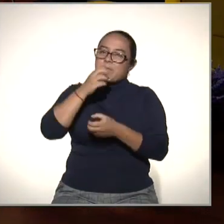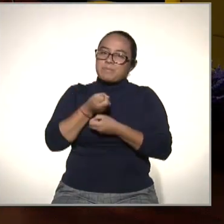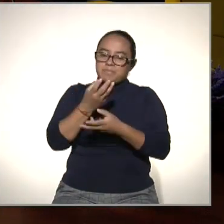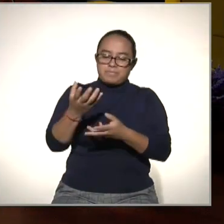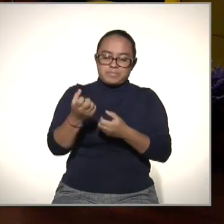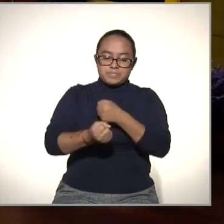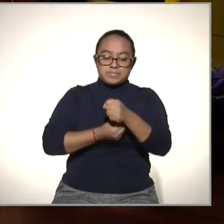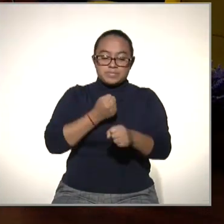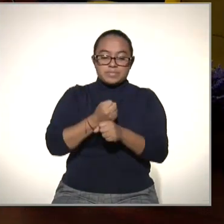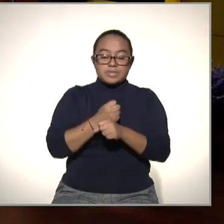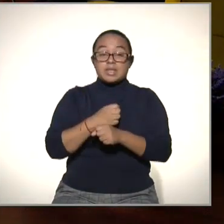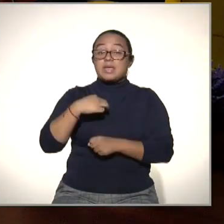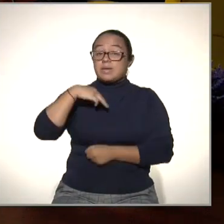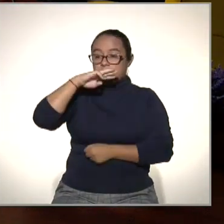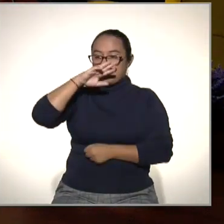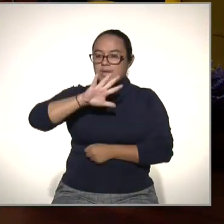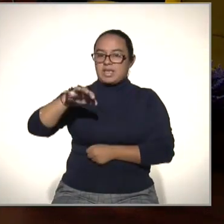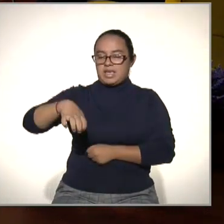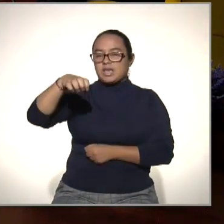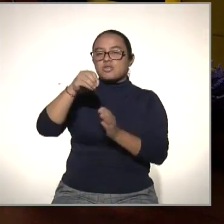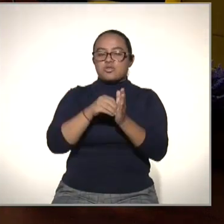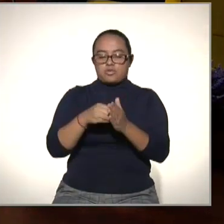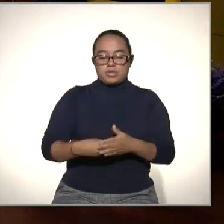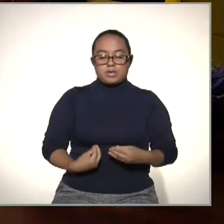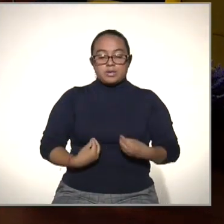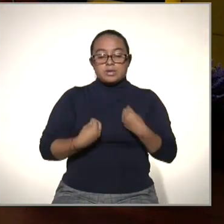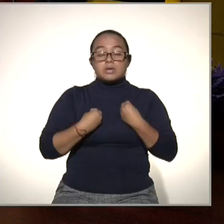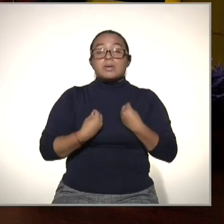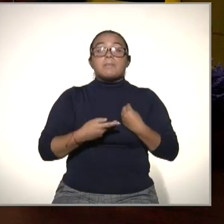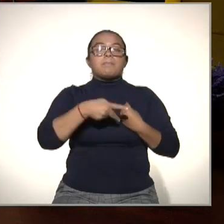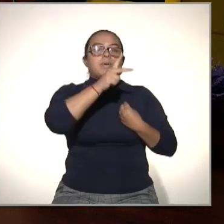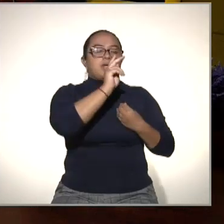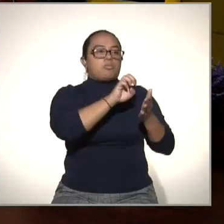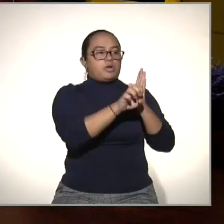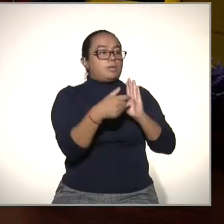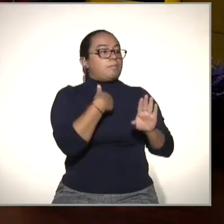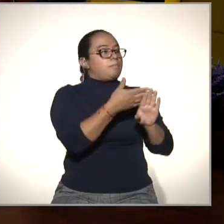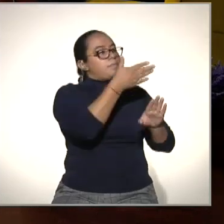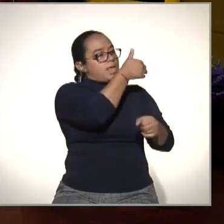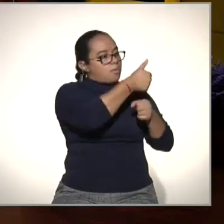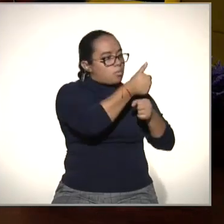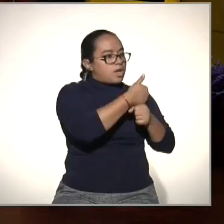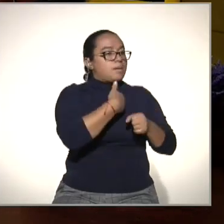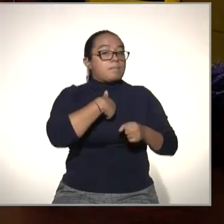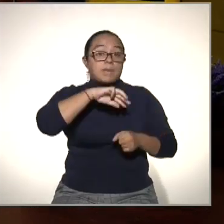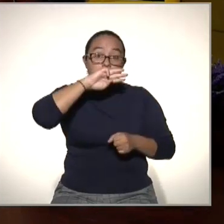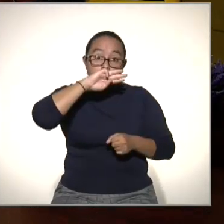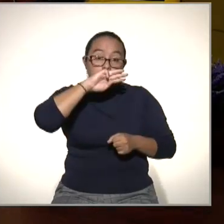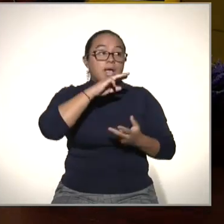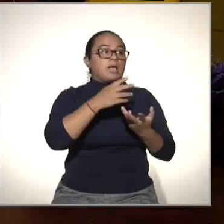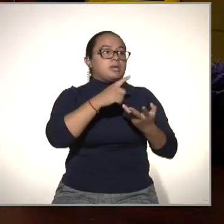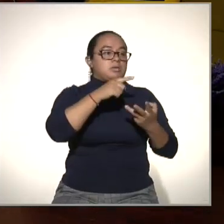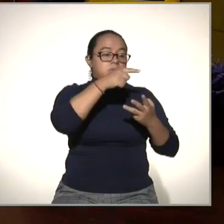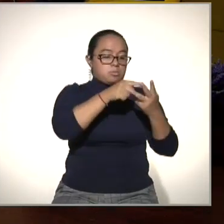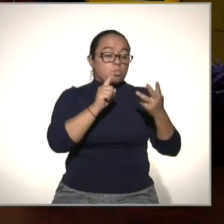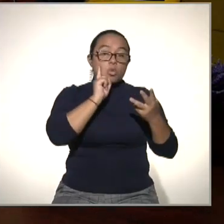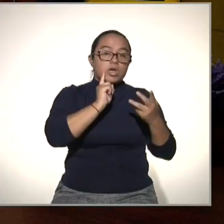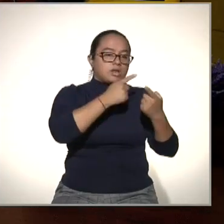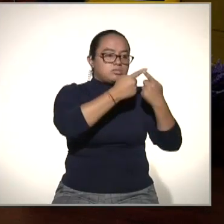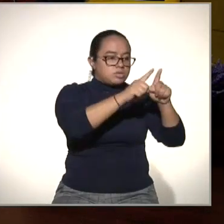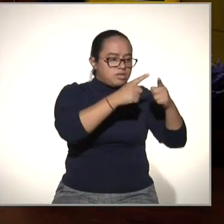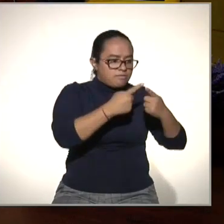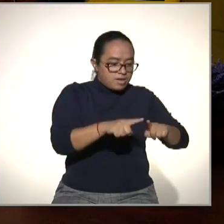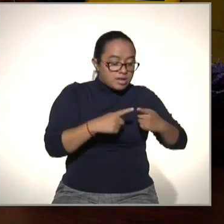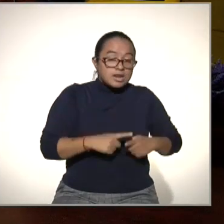Sí, mi mamá también ya es grande, pero vive afortunadamente. Y cada una, o sea, mi abuela, mi madre y yo, hemos tenido la posibilidad de ser